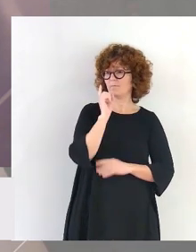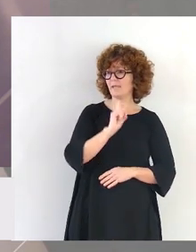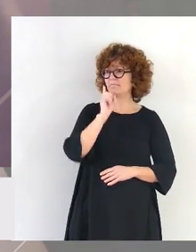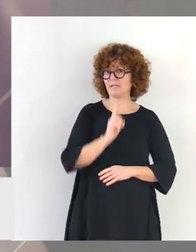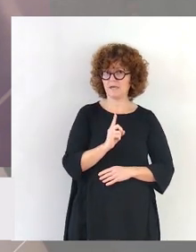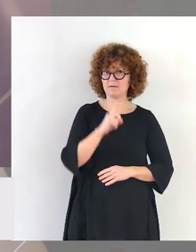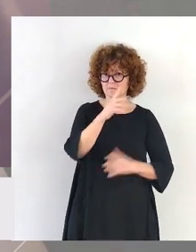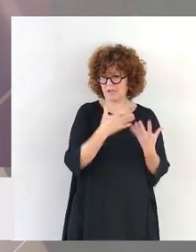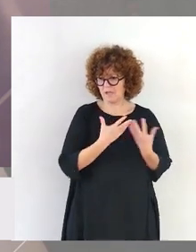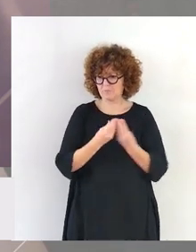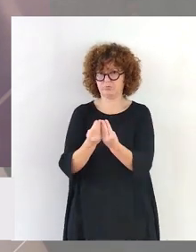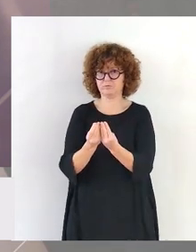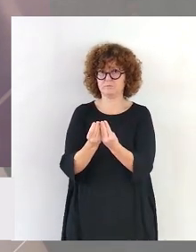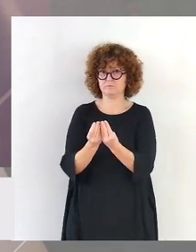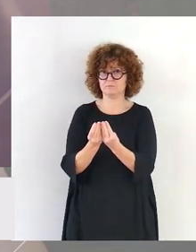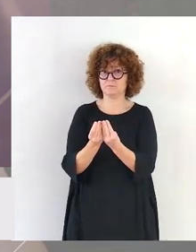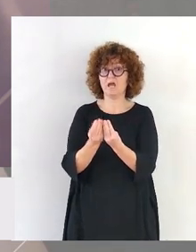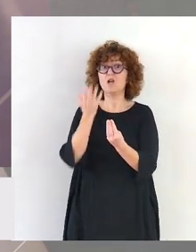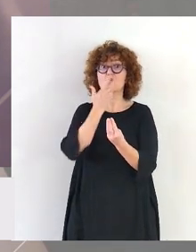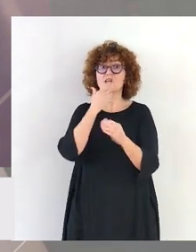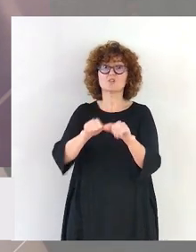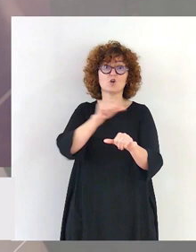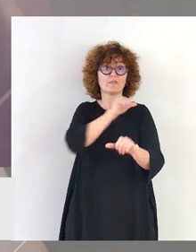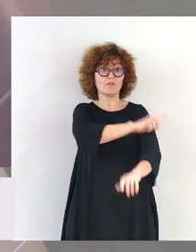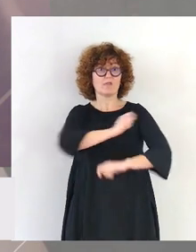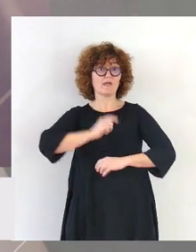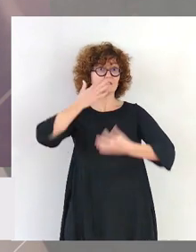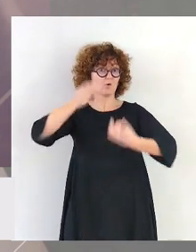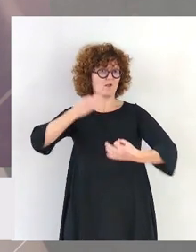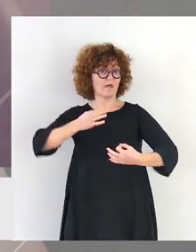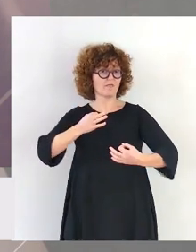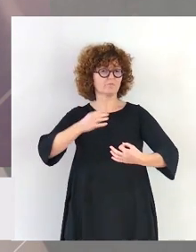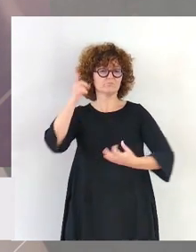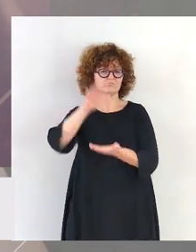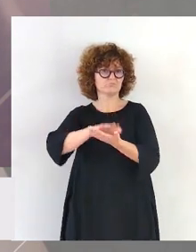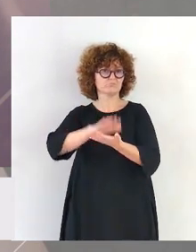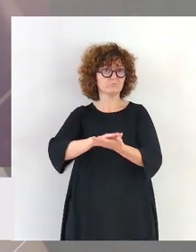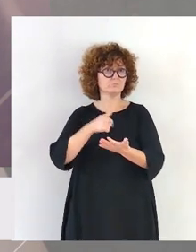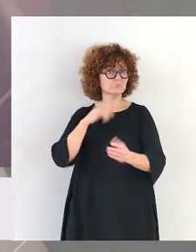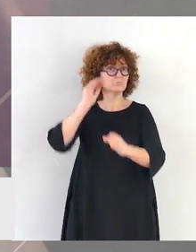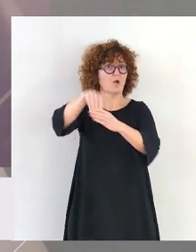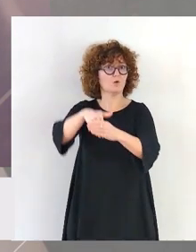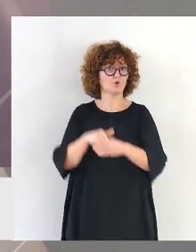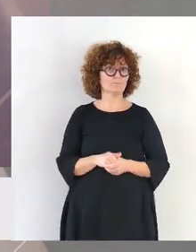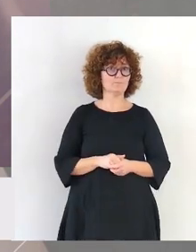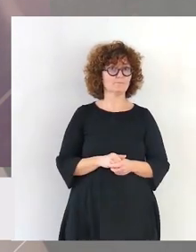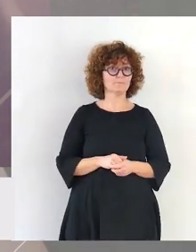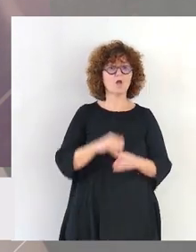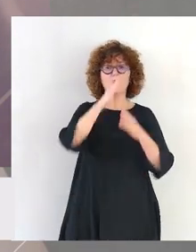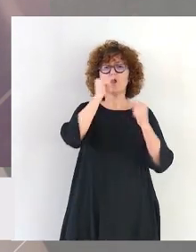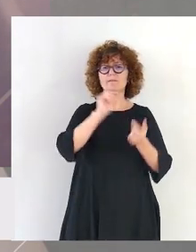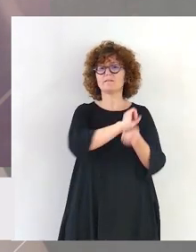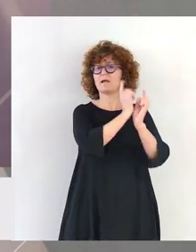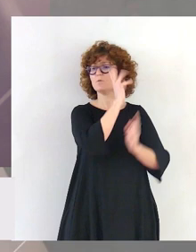aquí es volver a lo que tú has conocido siempre que te daba seguridad tú compras eso cuando te dicen Olvídate del cambio